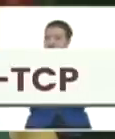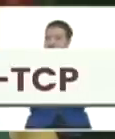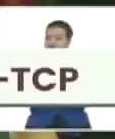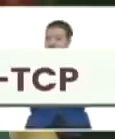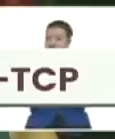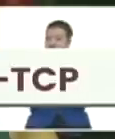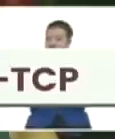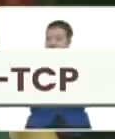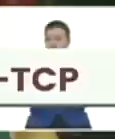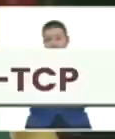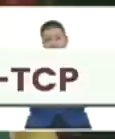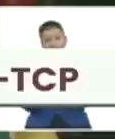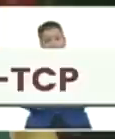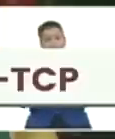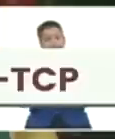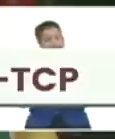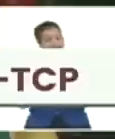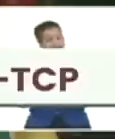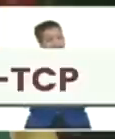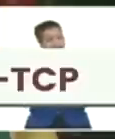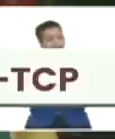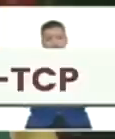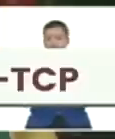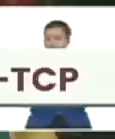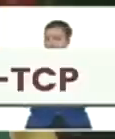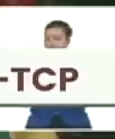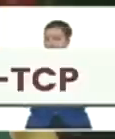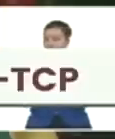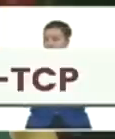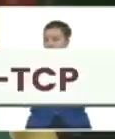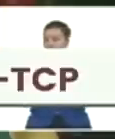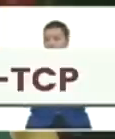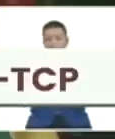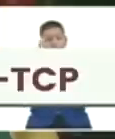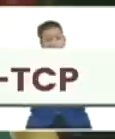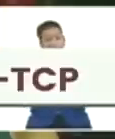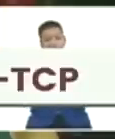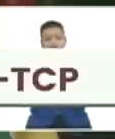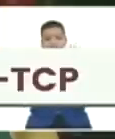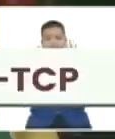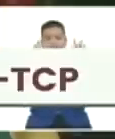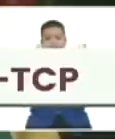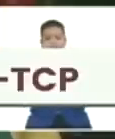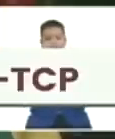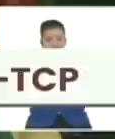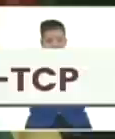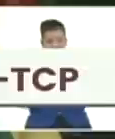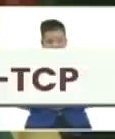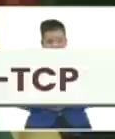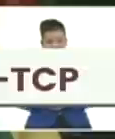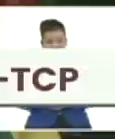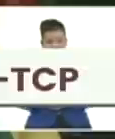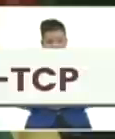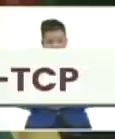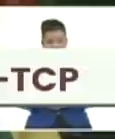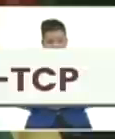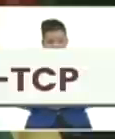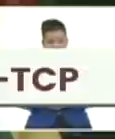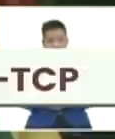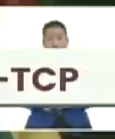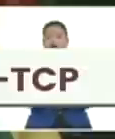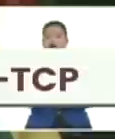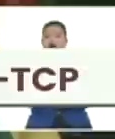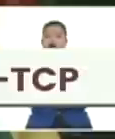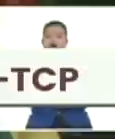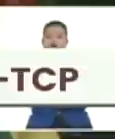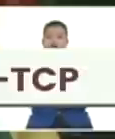en conflicto, abrir un espacio de diálogo para restablecer la paz mundial, poner al descubierto a los que apuestan por la prolongación de la